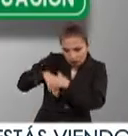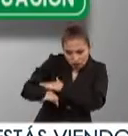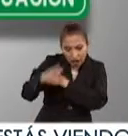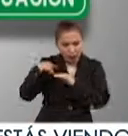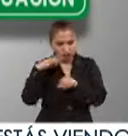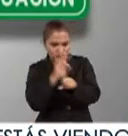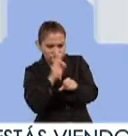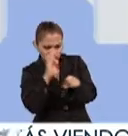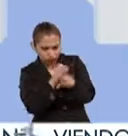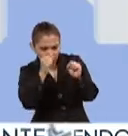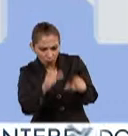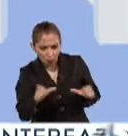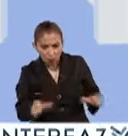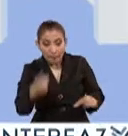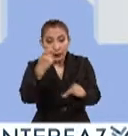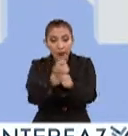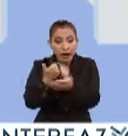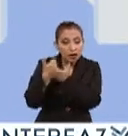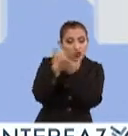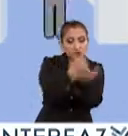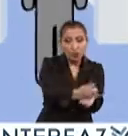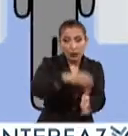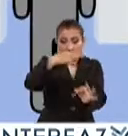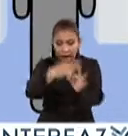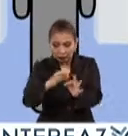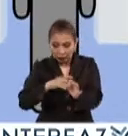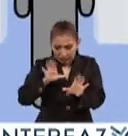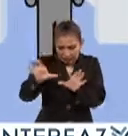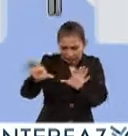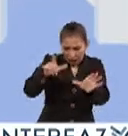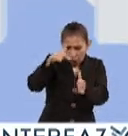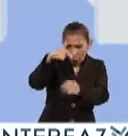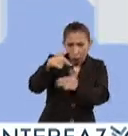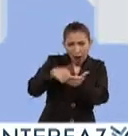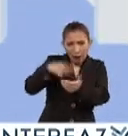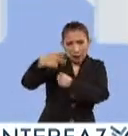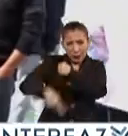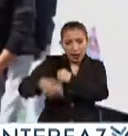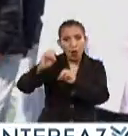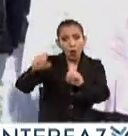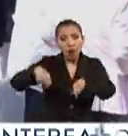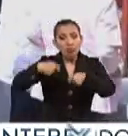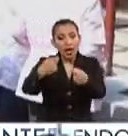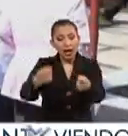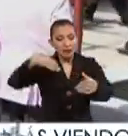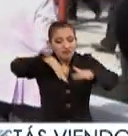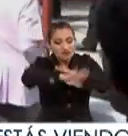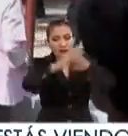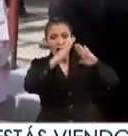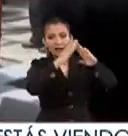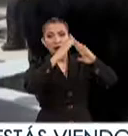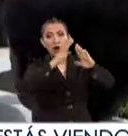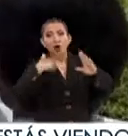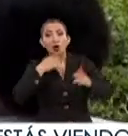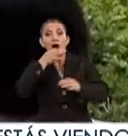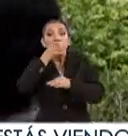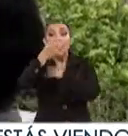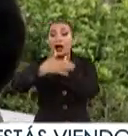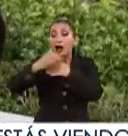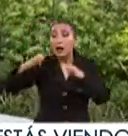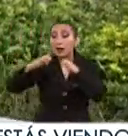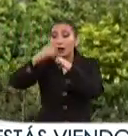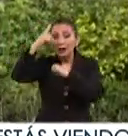medidas de seguridad, primeros auxilios, puntualizar y aislar zonas riesgosas, proveer alojamiento y brindar medidas de urgencias